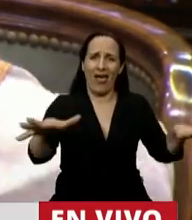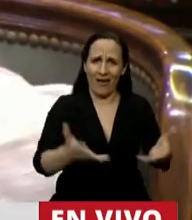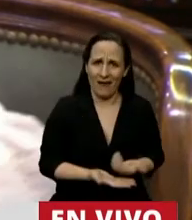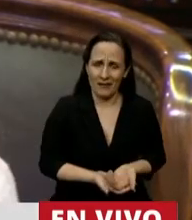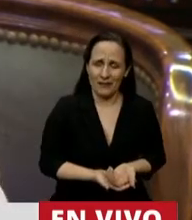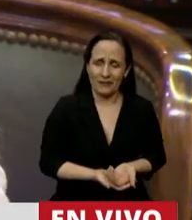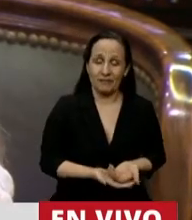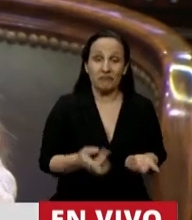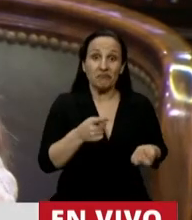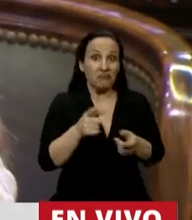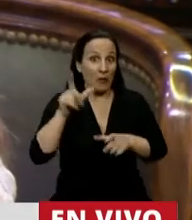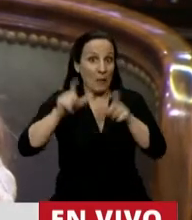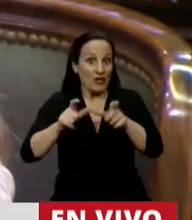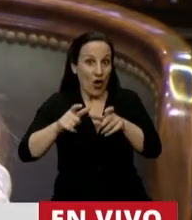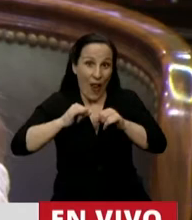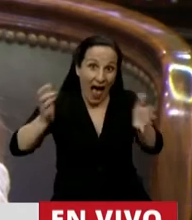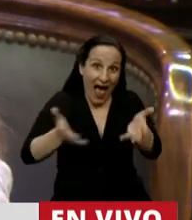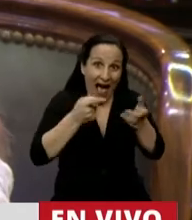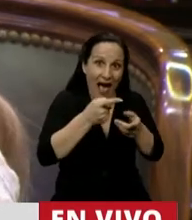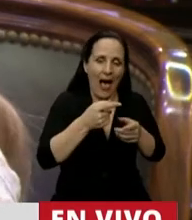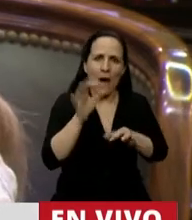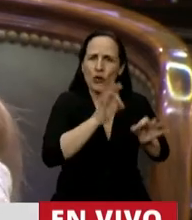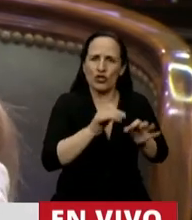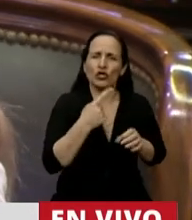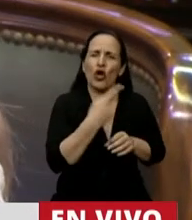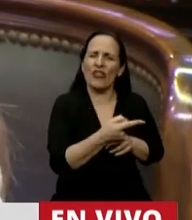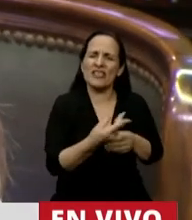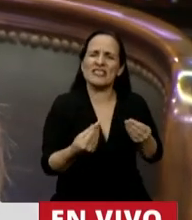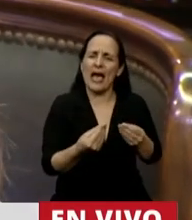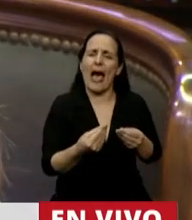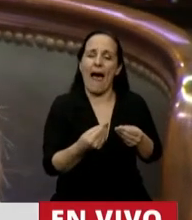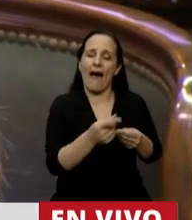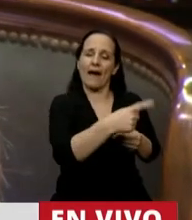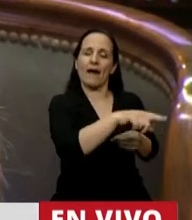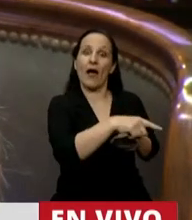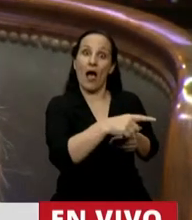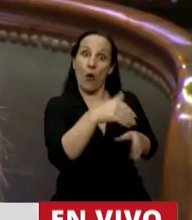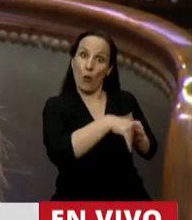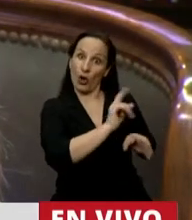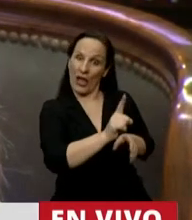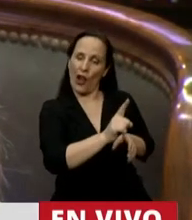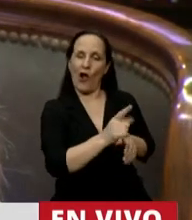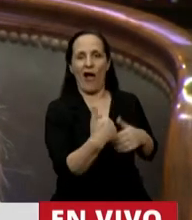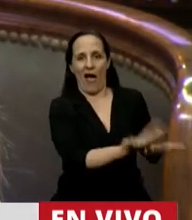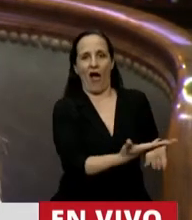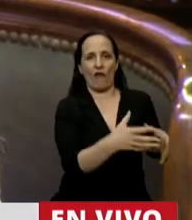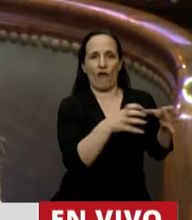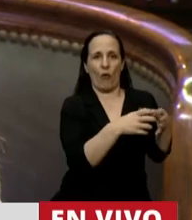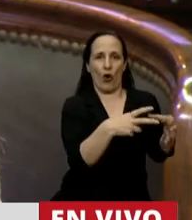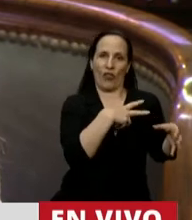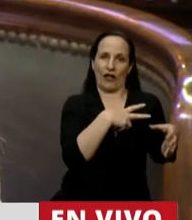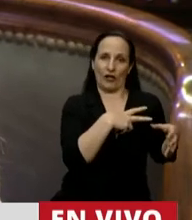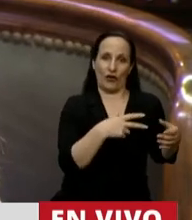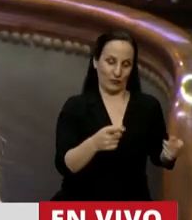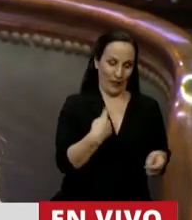motivaciones para quienes impulsan este proyecto es presentar como defensores de los ricos a aquellos que se opongan, o sea, a